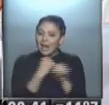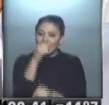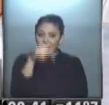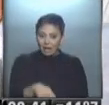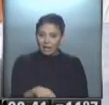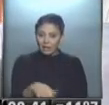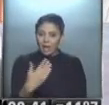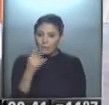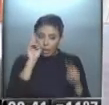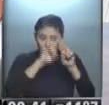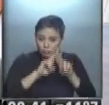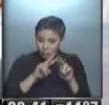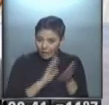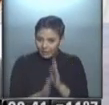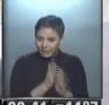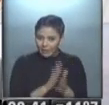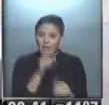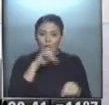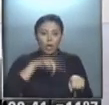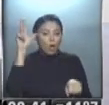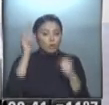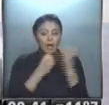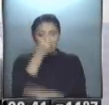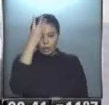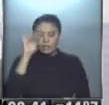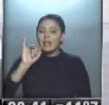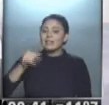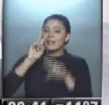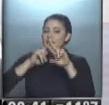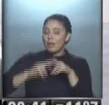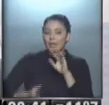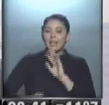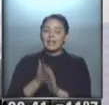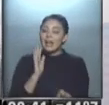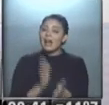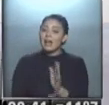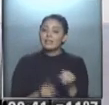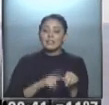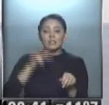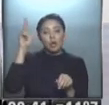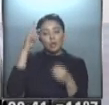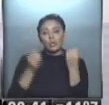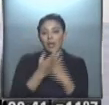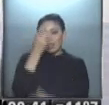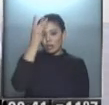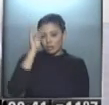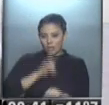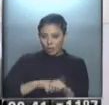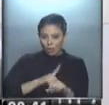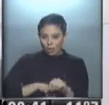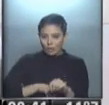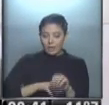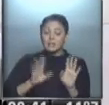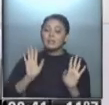a hacerse el estudio gratuitamente de 8 a 12? El examen es gratuito de 8 a 12 horas.